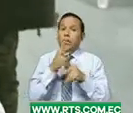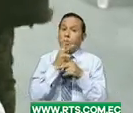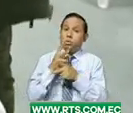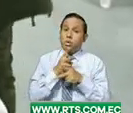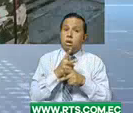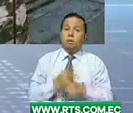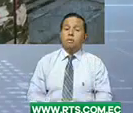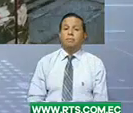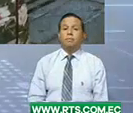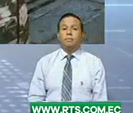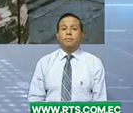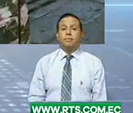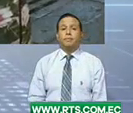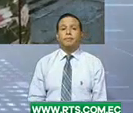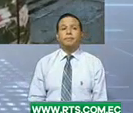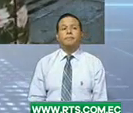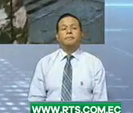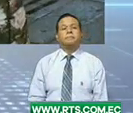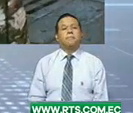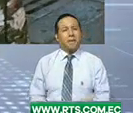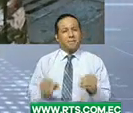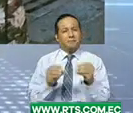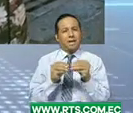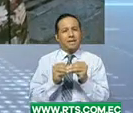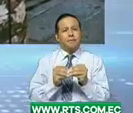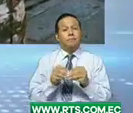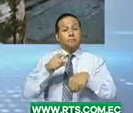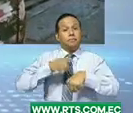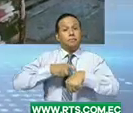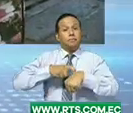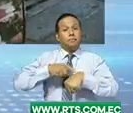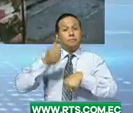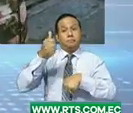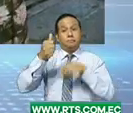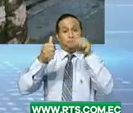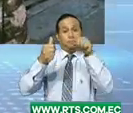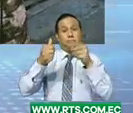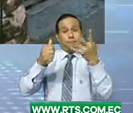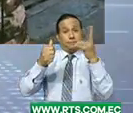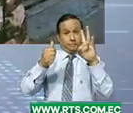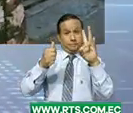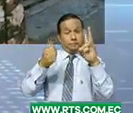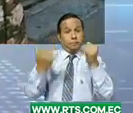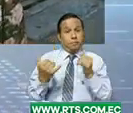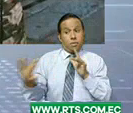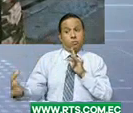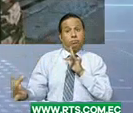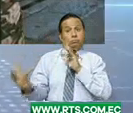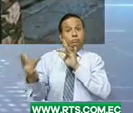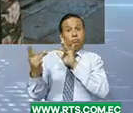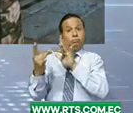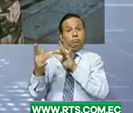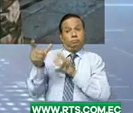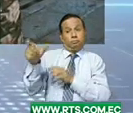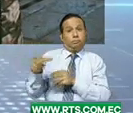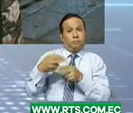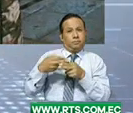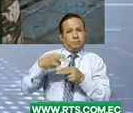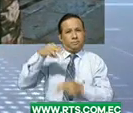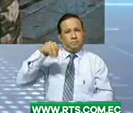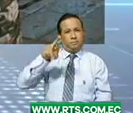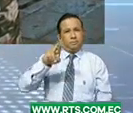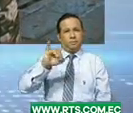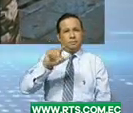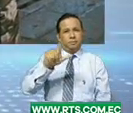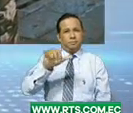Cadena. Y bien, ahora cuando son las 22:17, nos vamos a contactar con nuestra compañera Marilyn